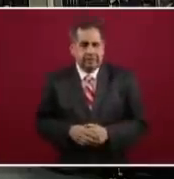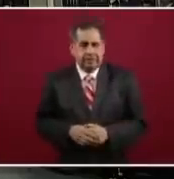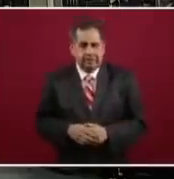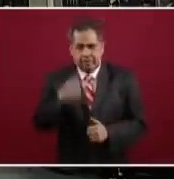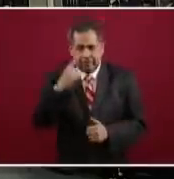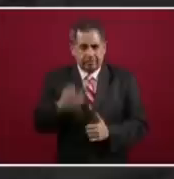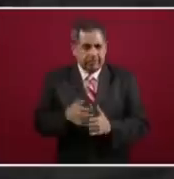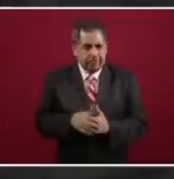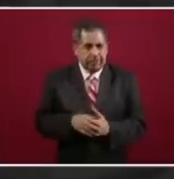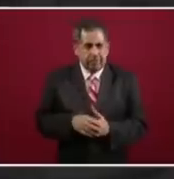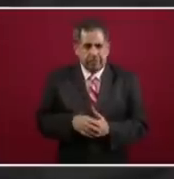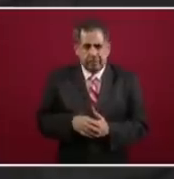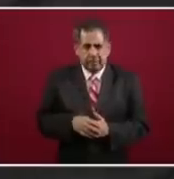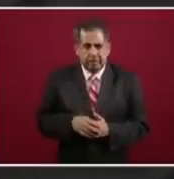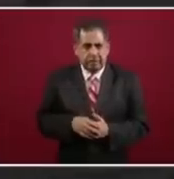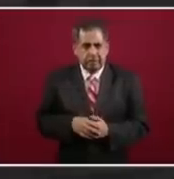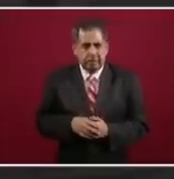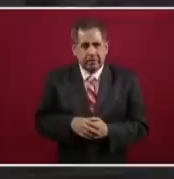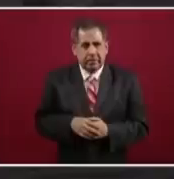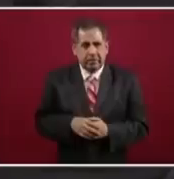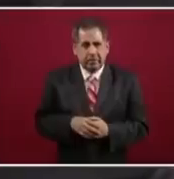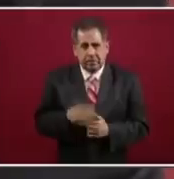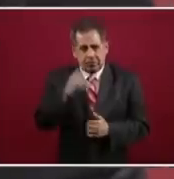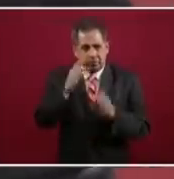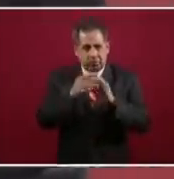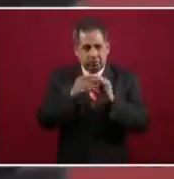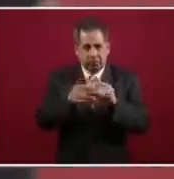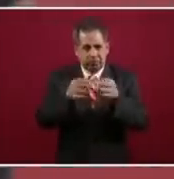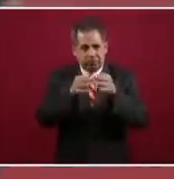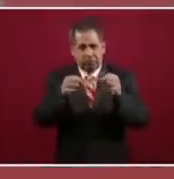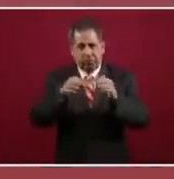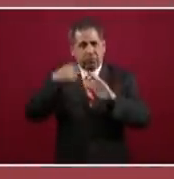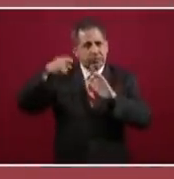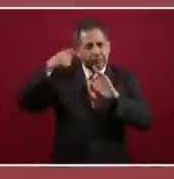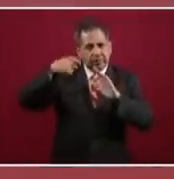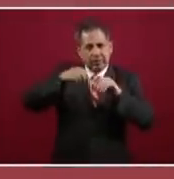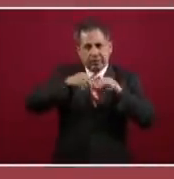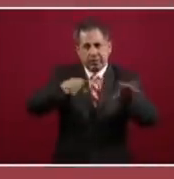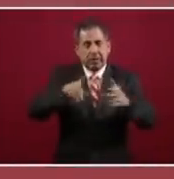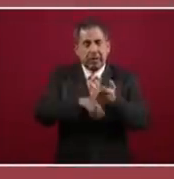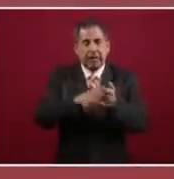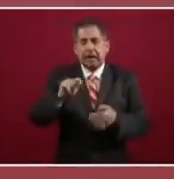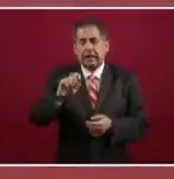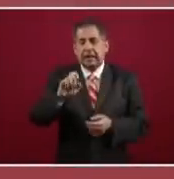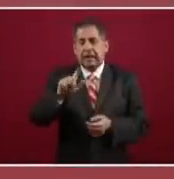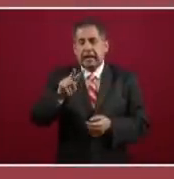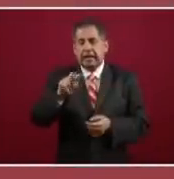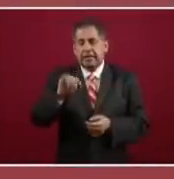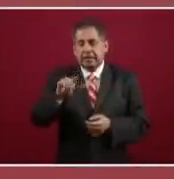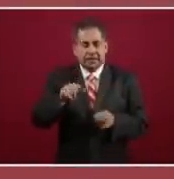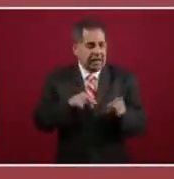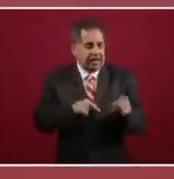está lloviendo por aumentos de un reportaje sino en televisa